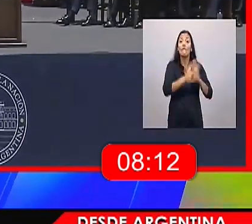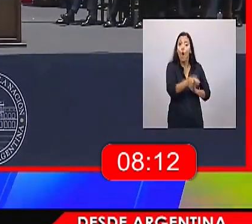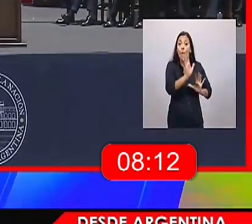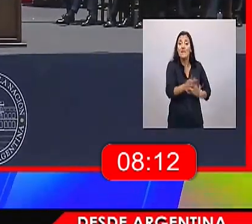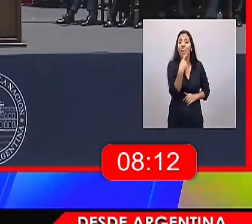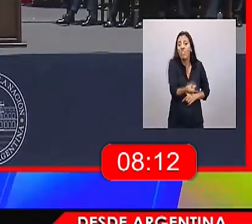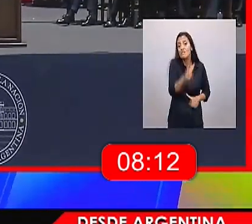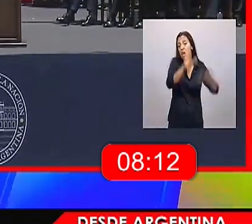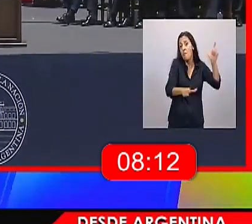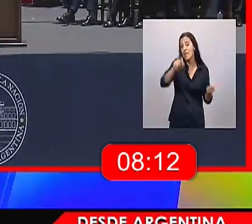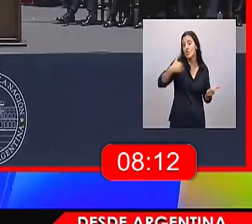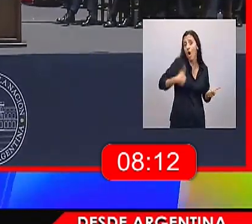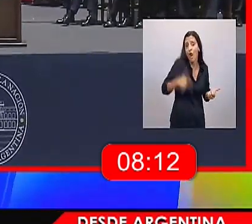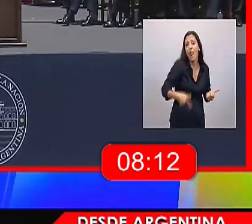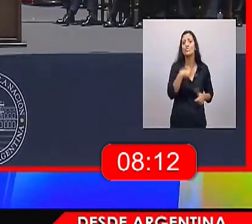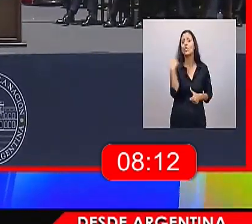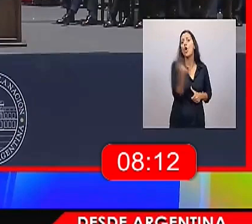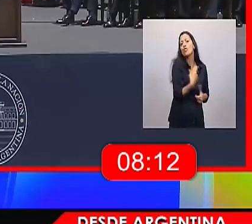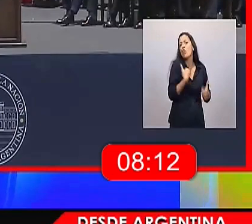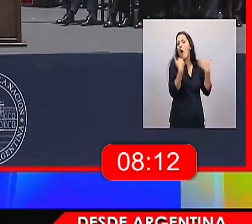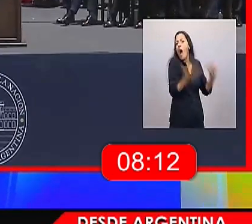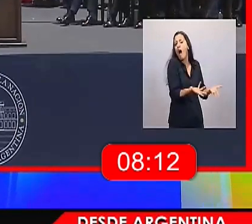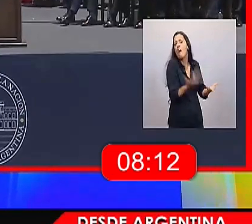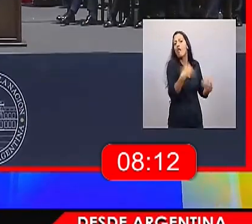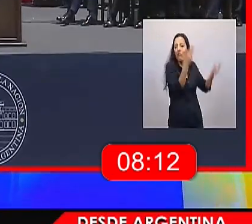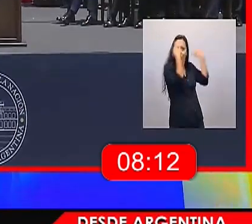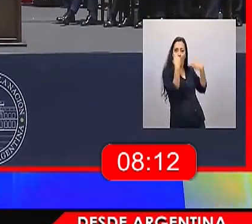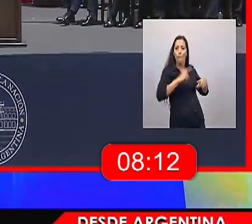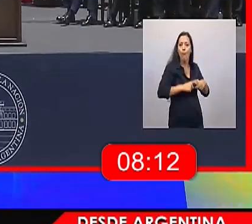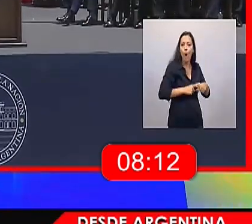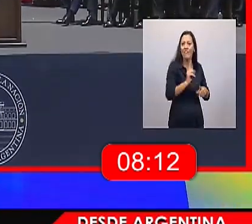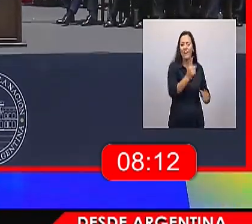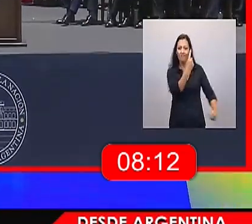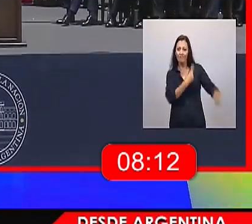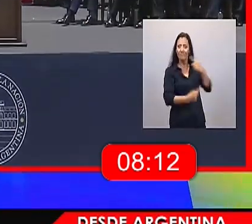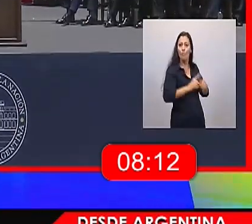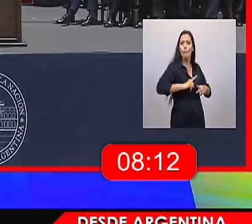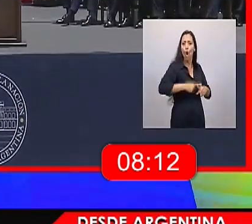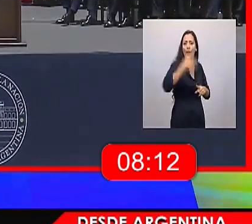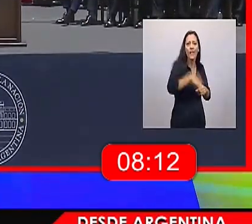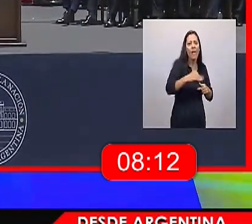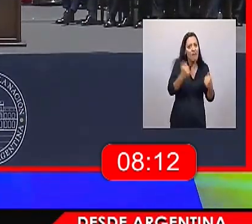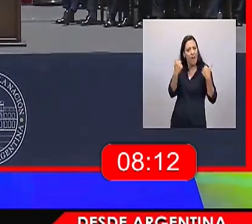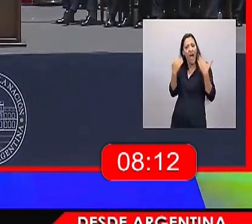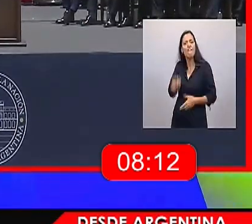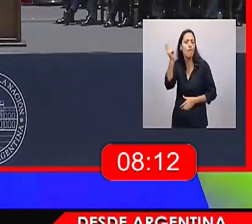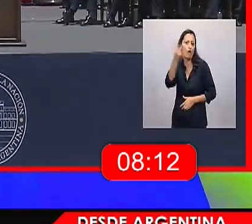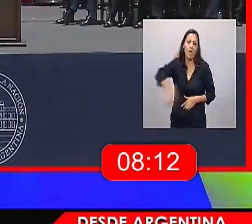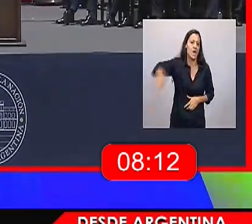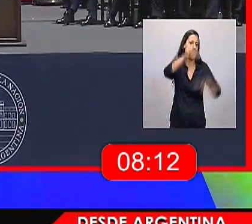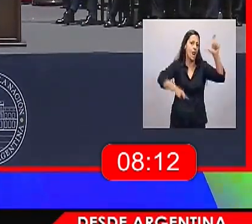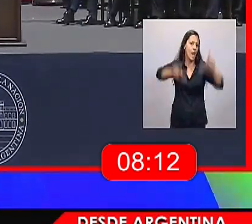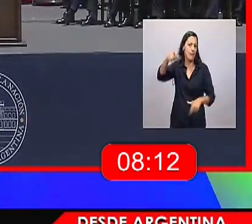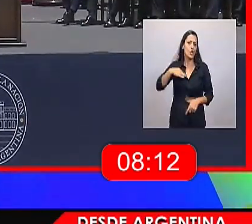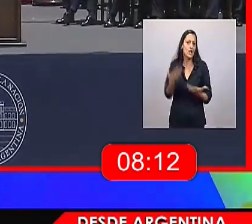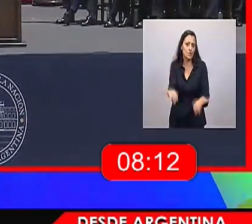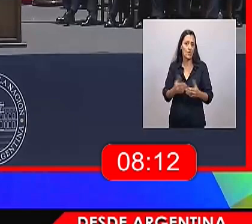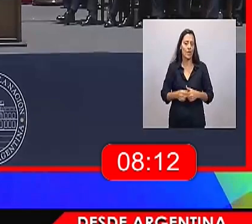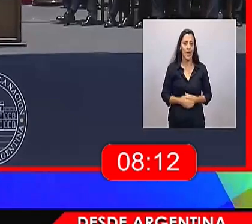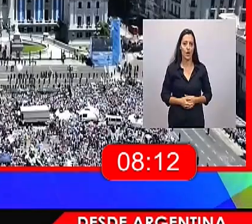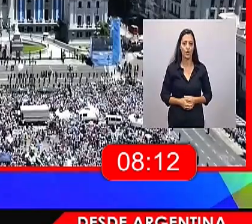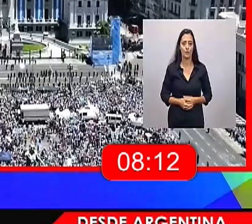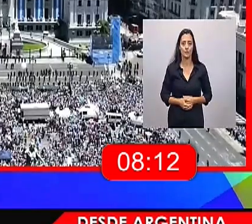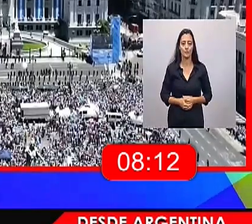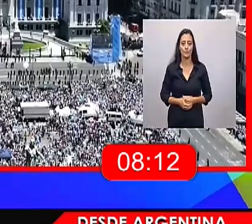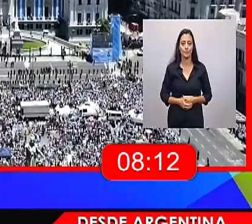una economía estable, ¿no? Definitivamente parece que esto va a mellar en la economía